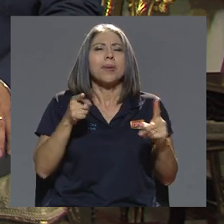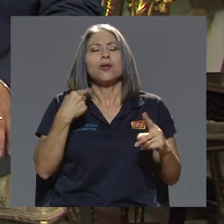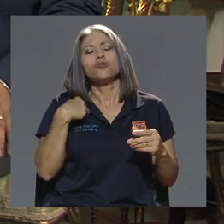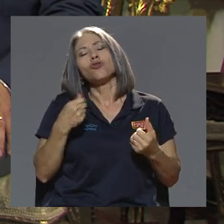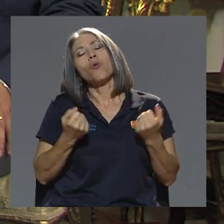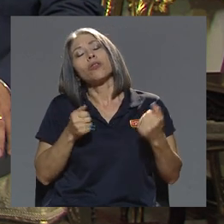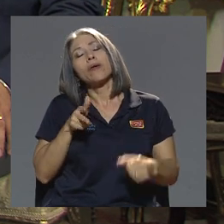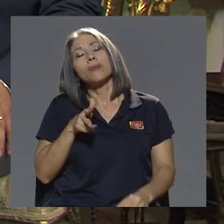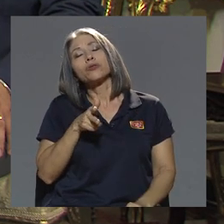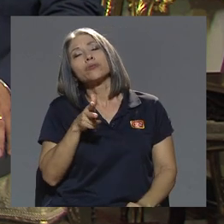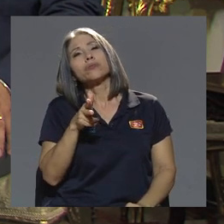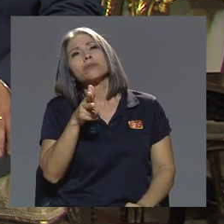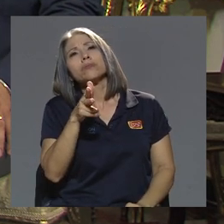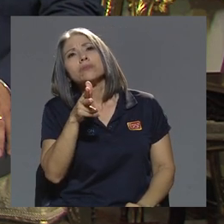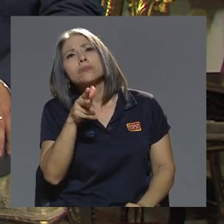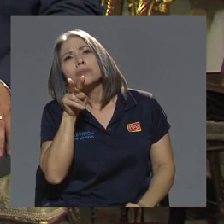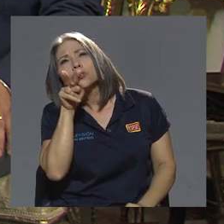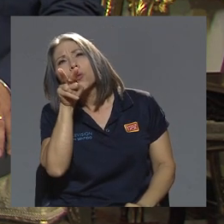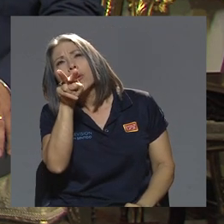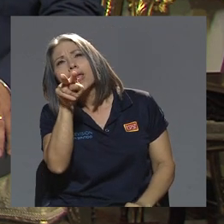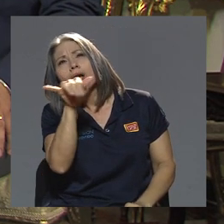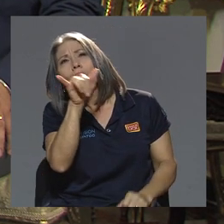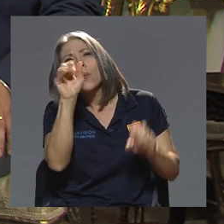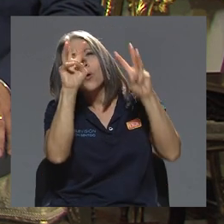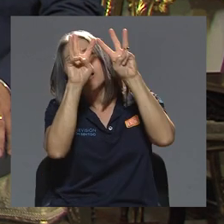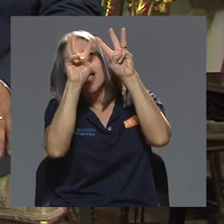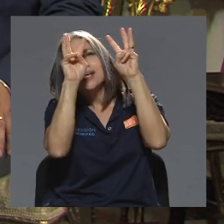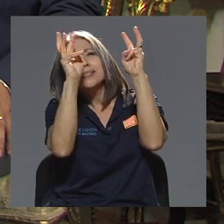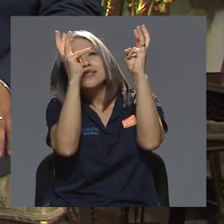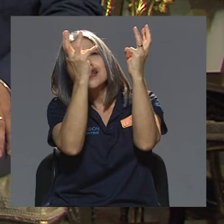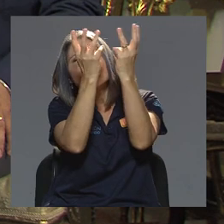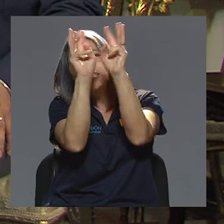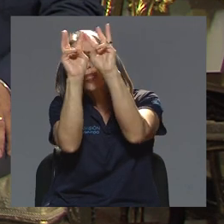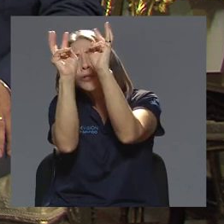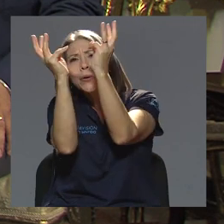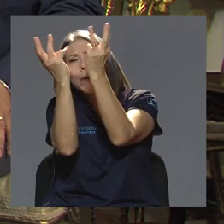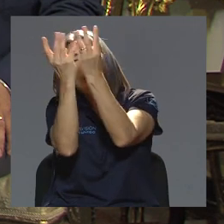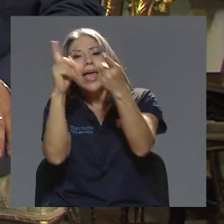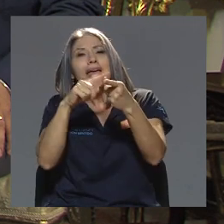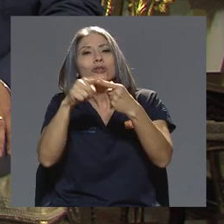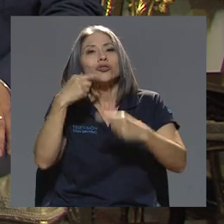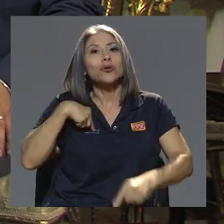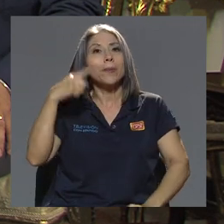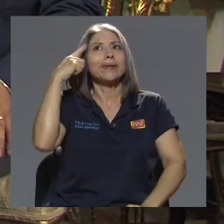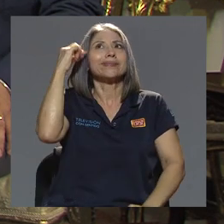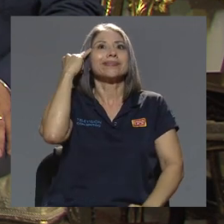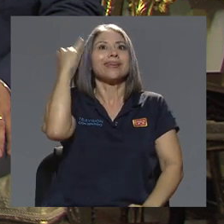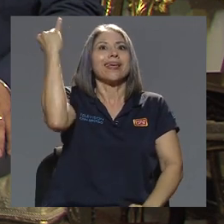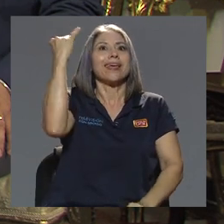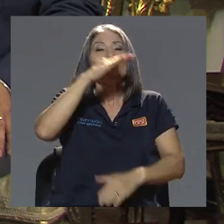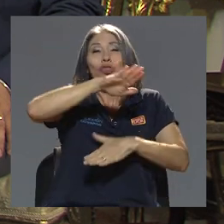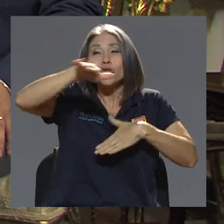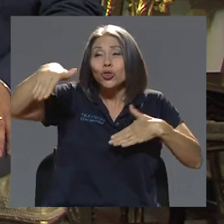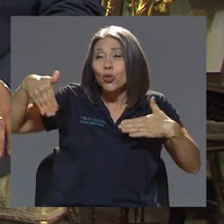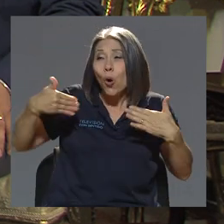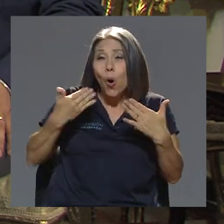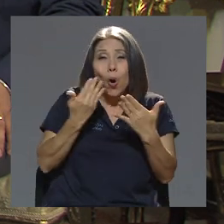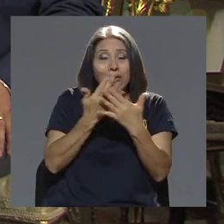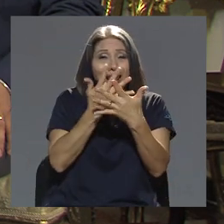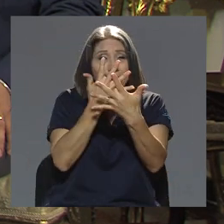veo era, se veía nada más el castillito. Entonces yo creí que toda la penitenciaría era el castillito, vea qué